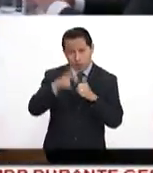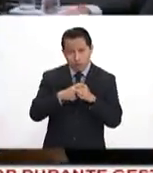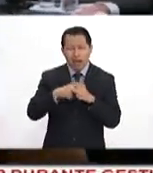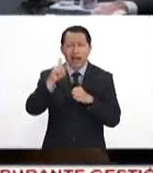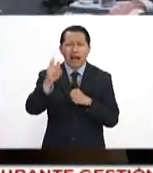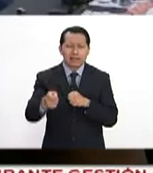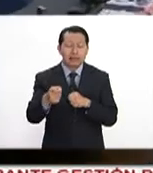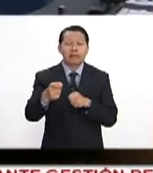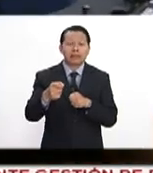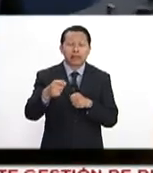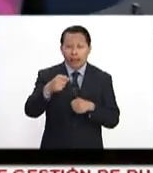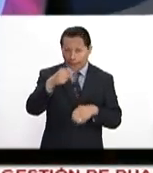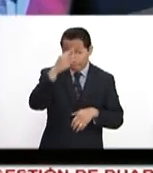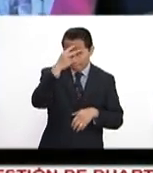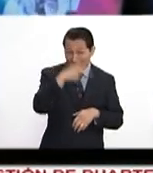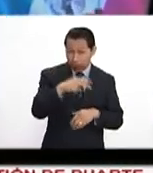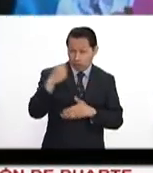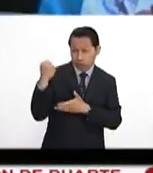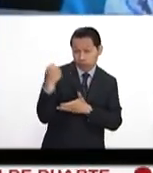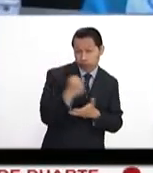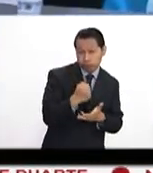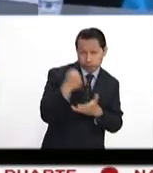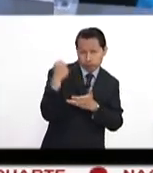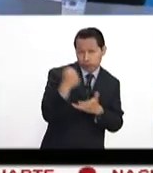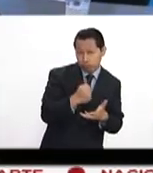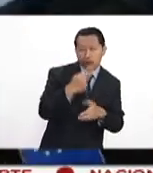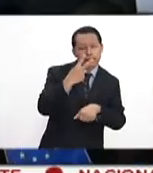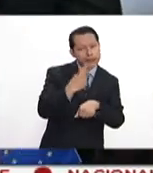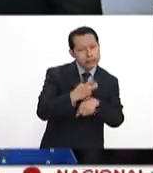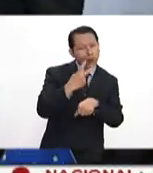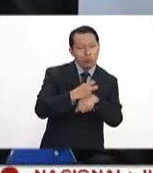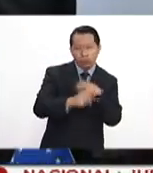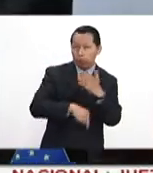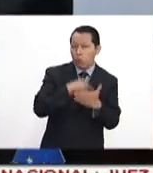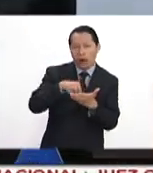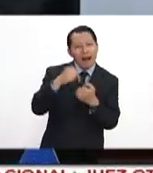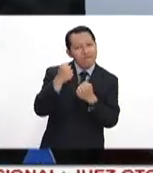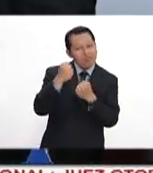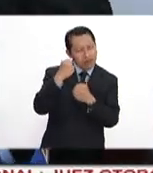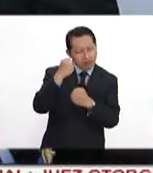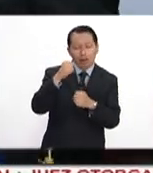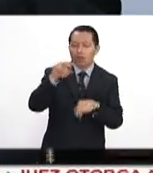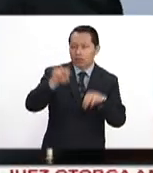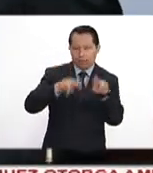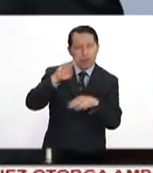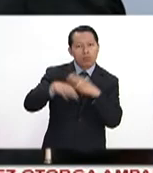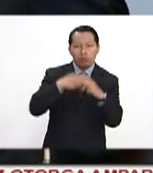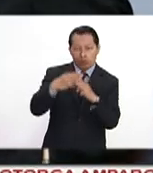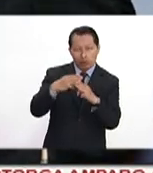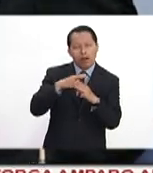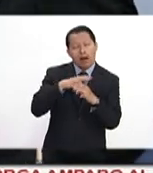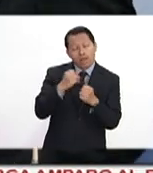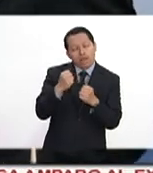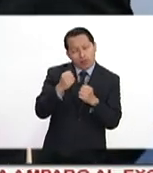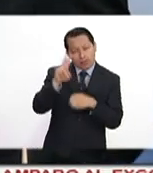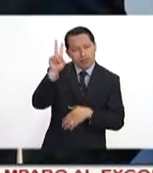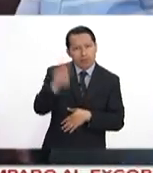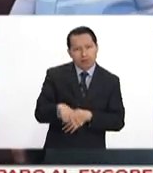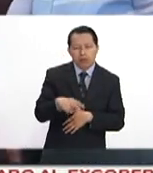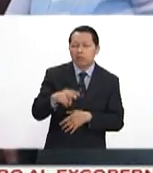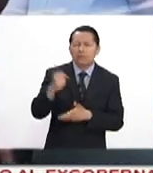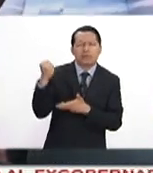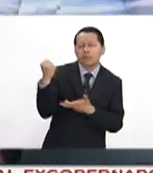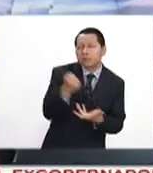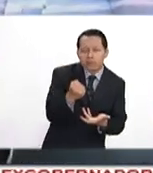consolidado como el segundo mayor inversionista en México a nivel mundial. Un dato muy relevante, créamelo usted, con una